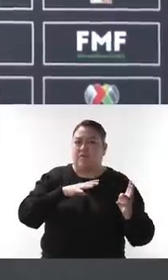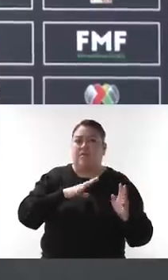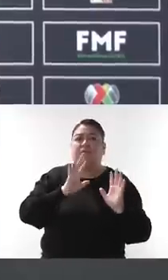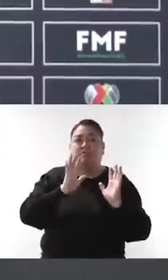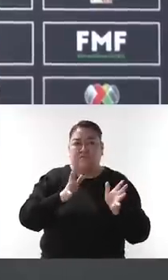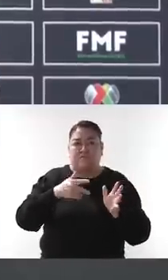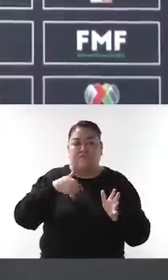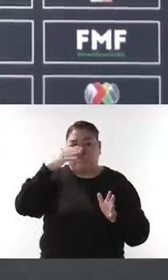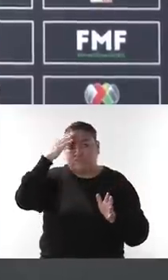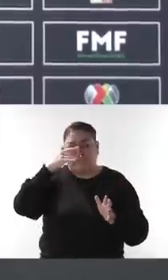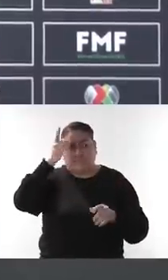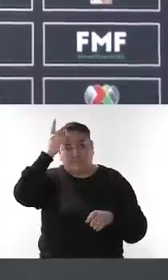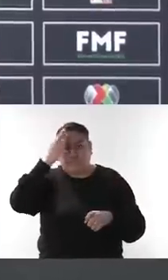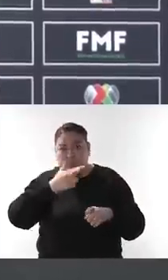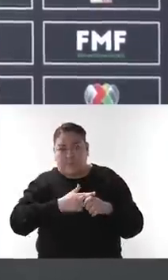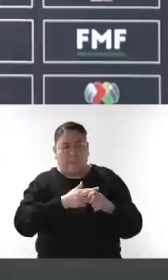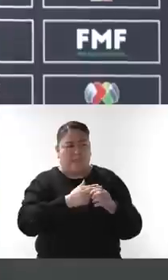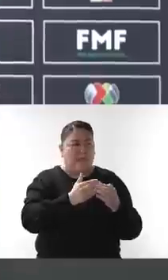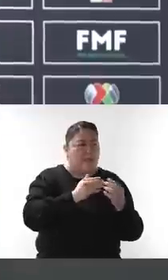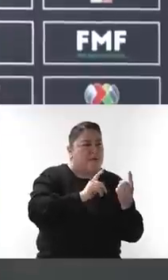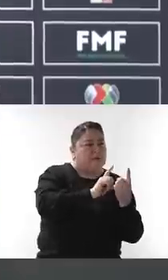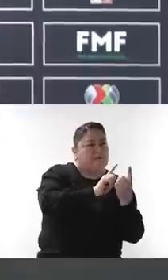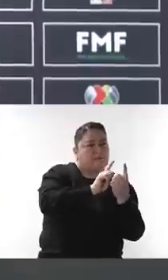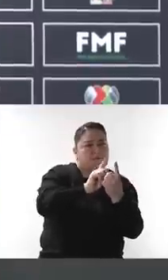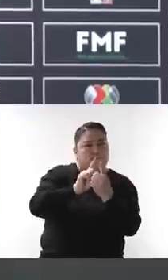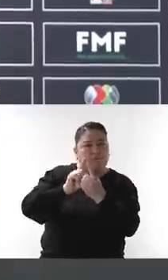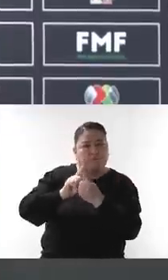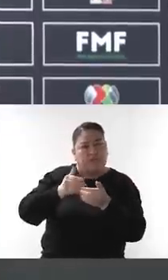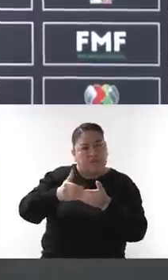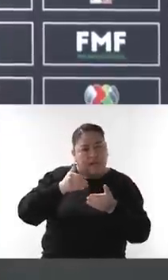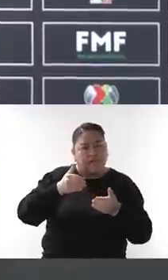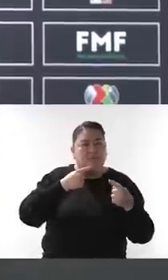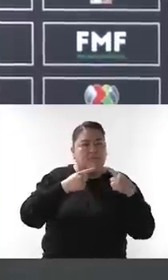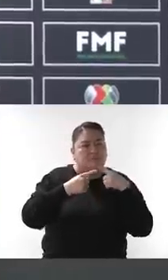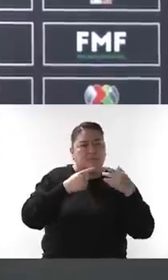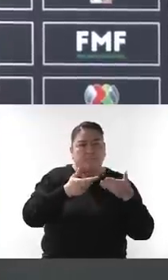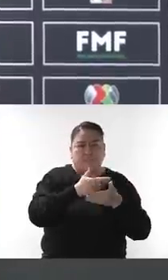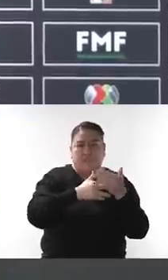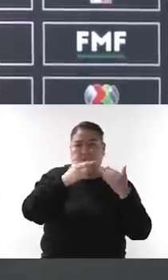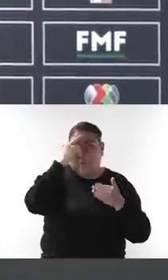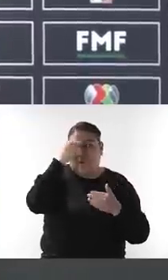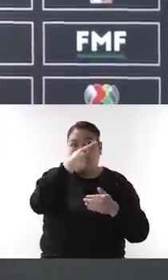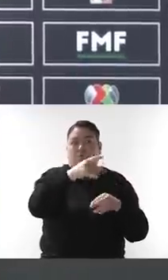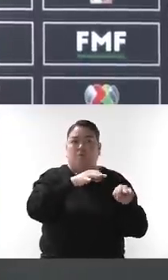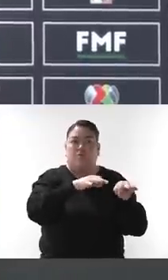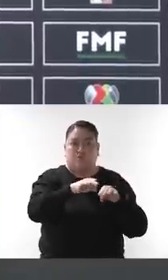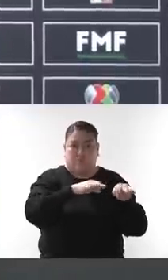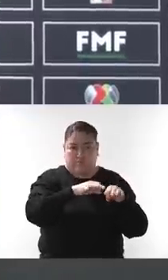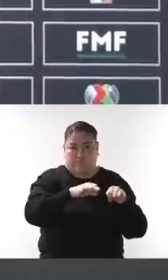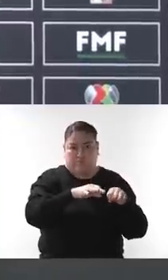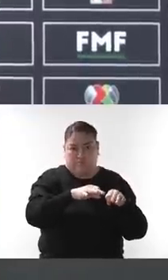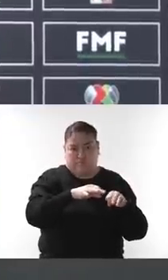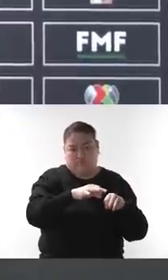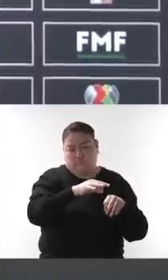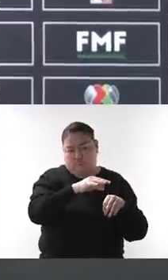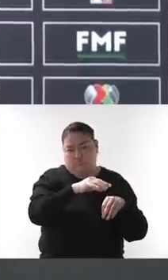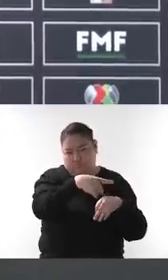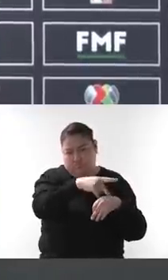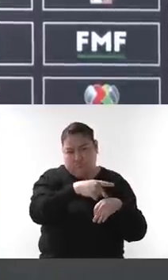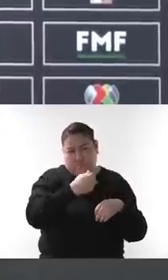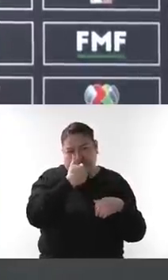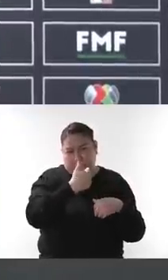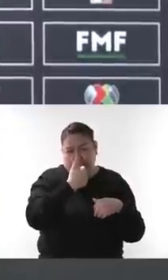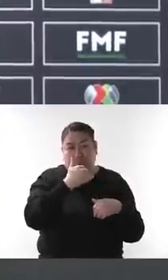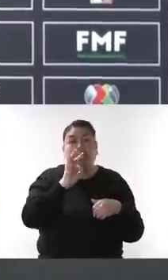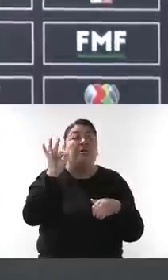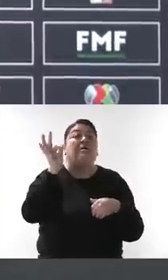las diferentes directivas, obviamente antes de hablar con ellos, respetando el trabajo del día a día, y sí,